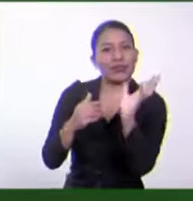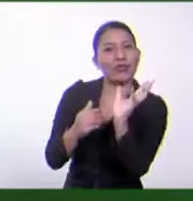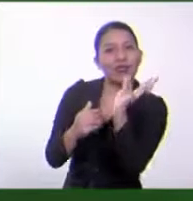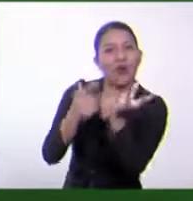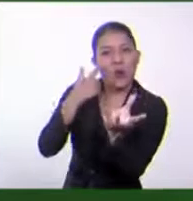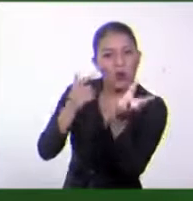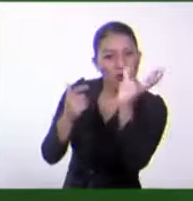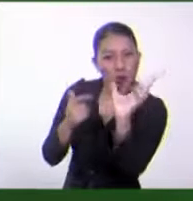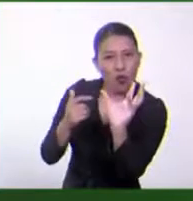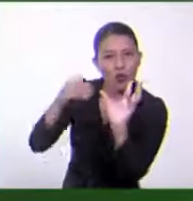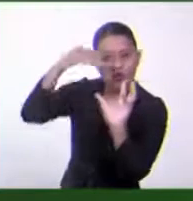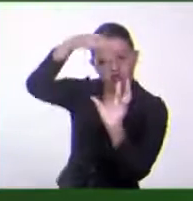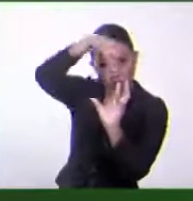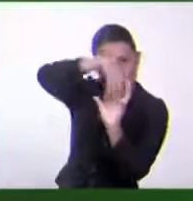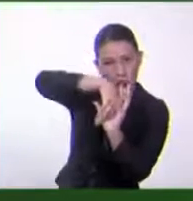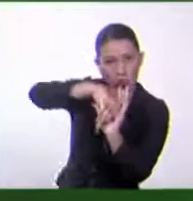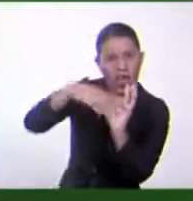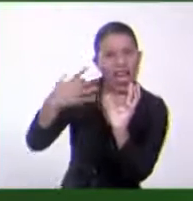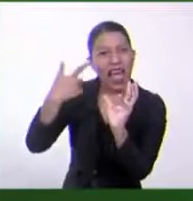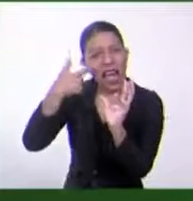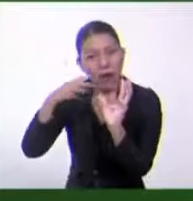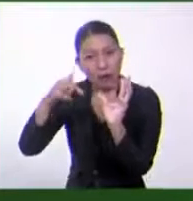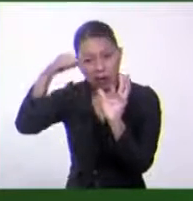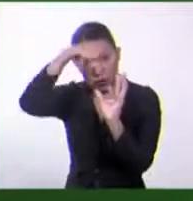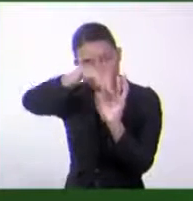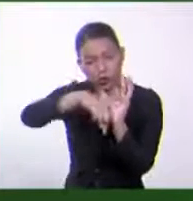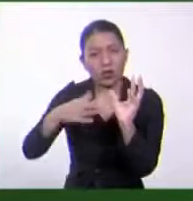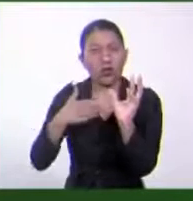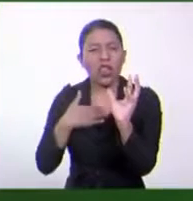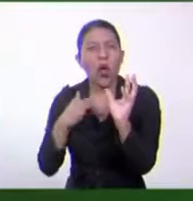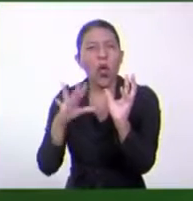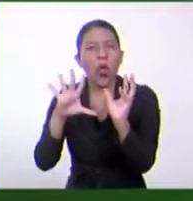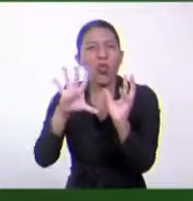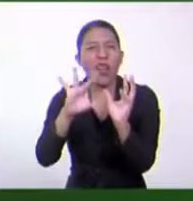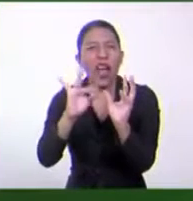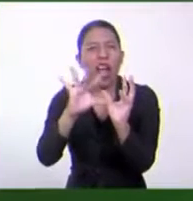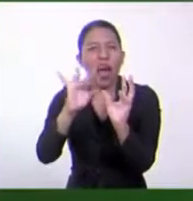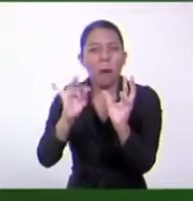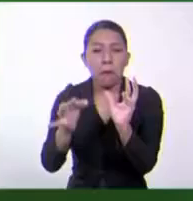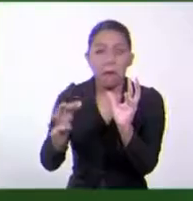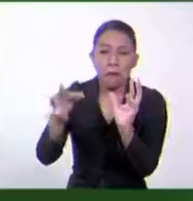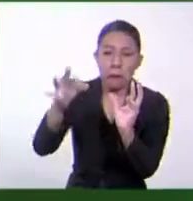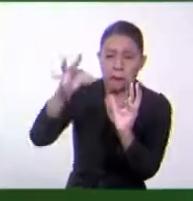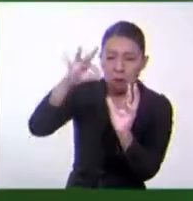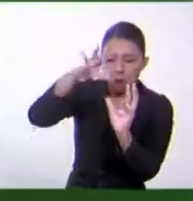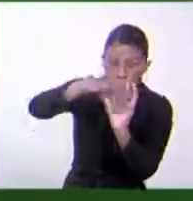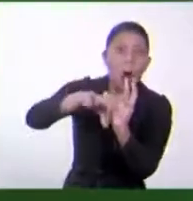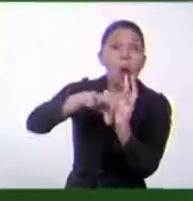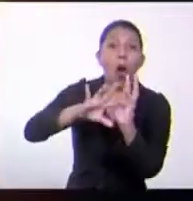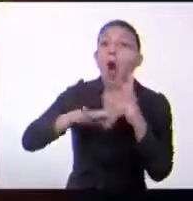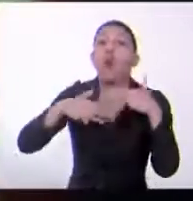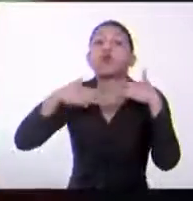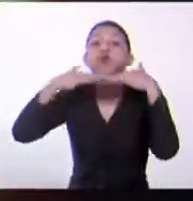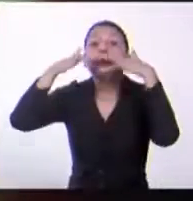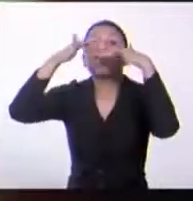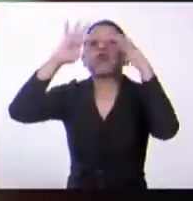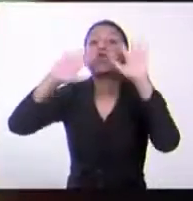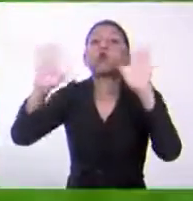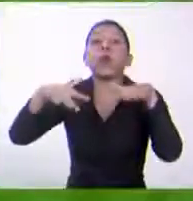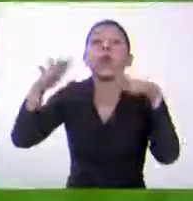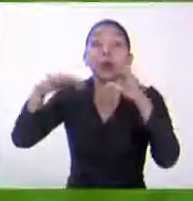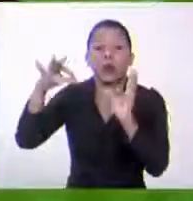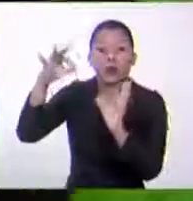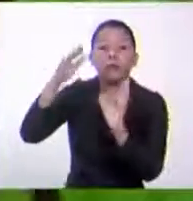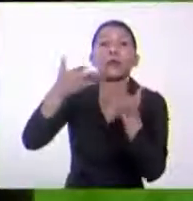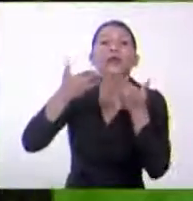jarrón o de copa y al fondo tienen líquido acuoso donde los insectos se ahogan. Estos son atraídos